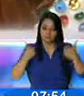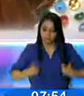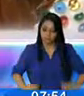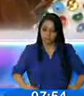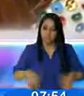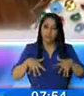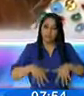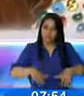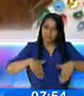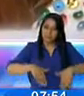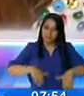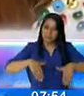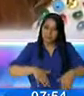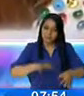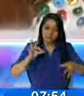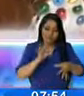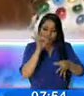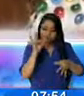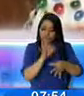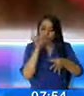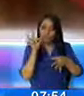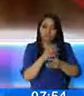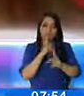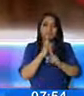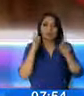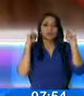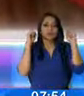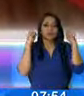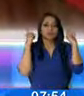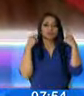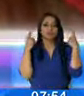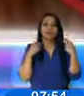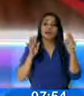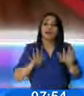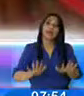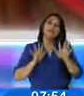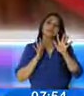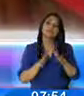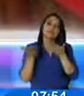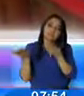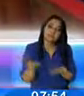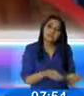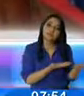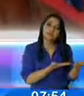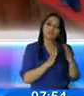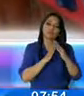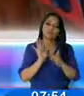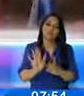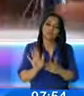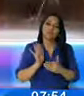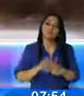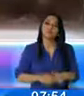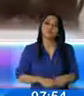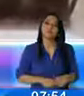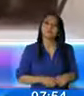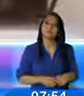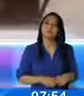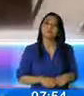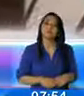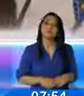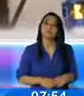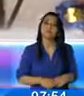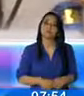realizarse a realizarse los churos así recibe a sus invitados en la casa Este es el